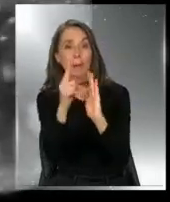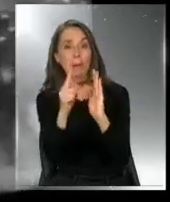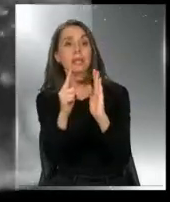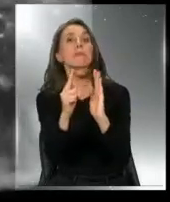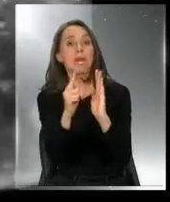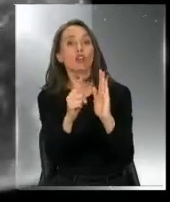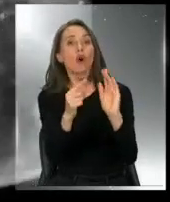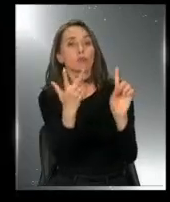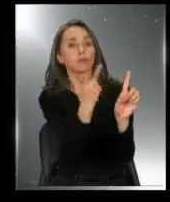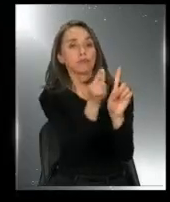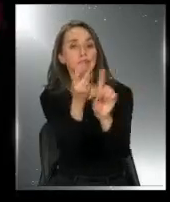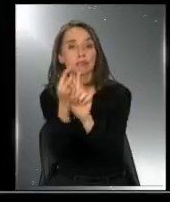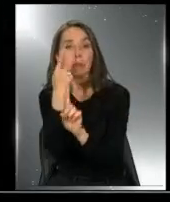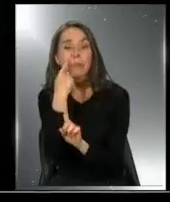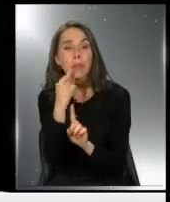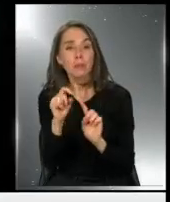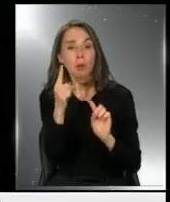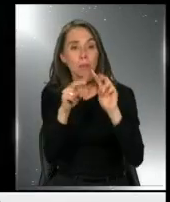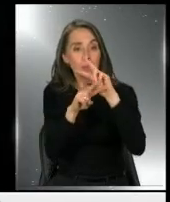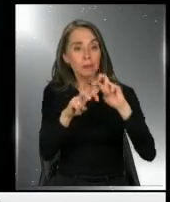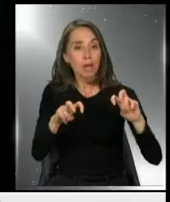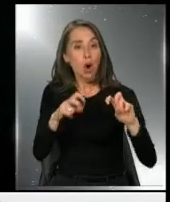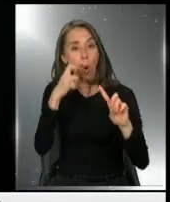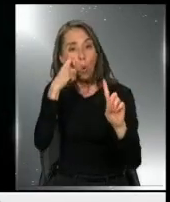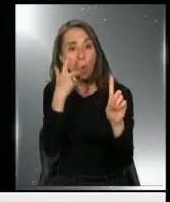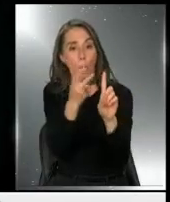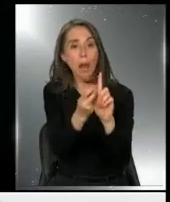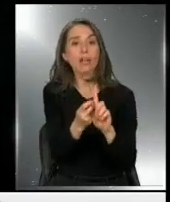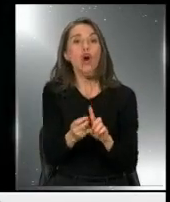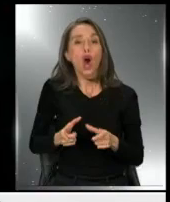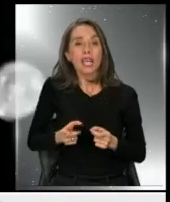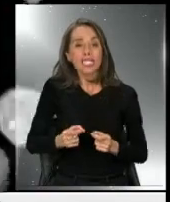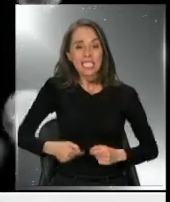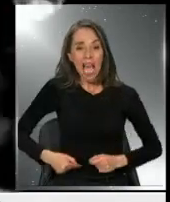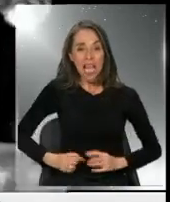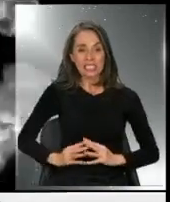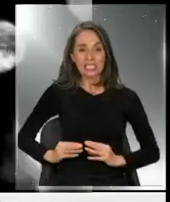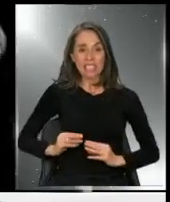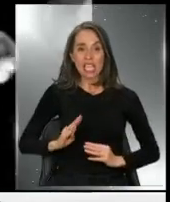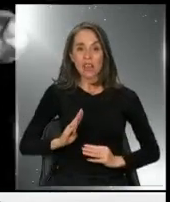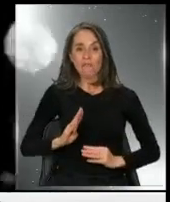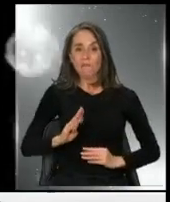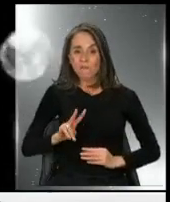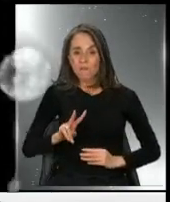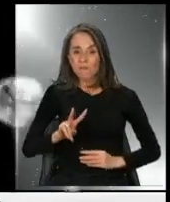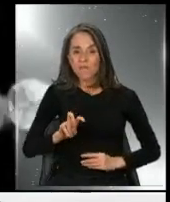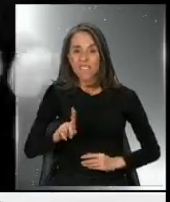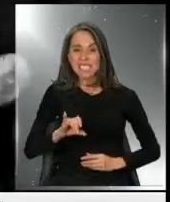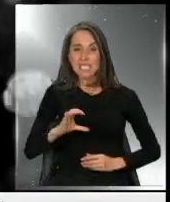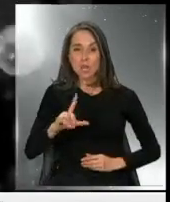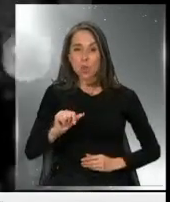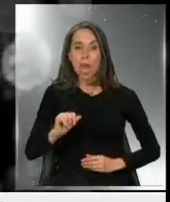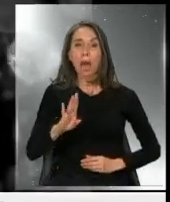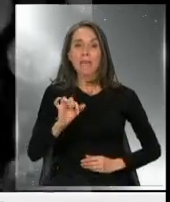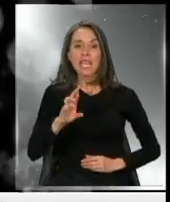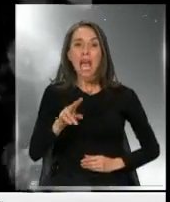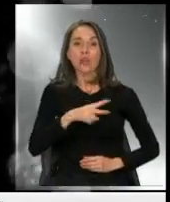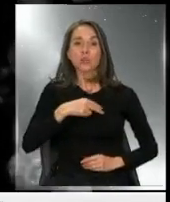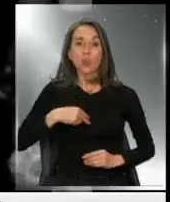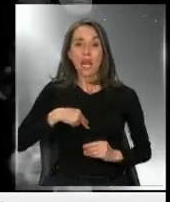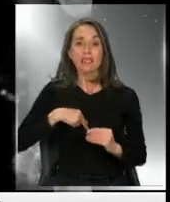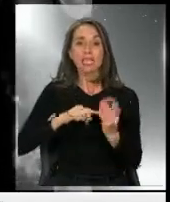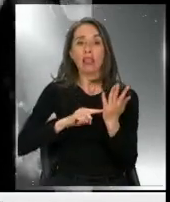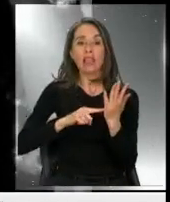la primera etapa de estudio en humano, en cáncer de vesícula biliar con nuestra tecnología TAPCells,